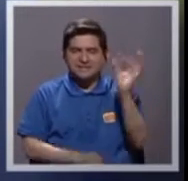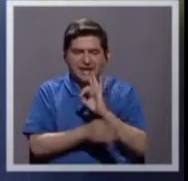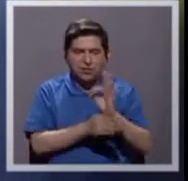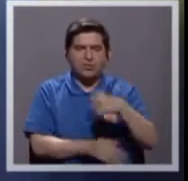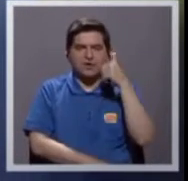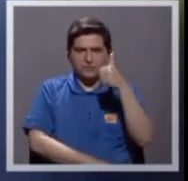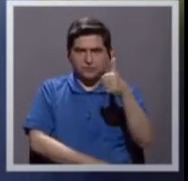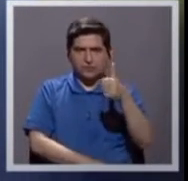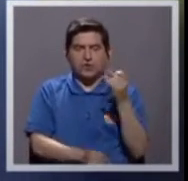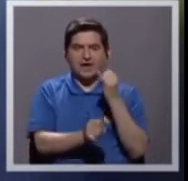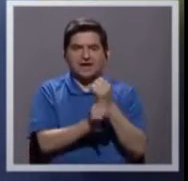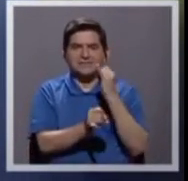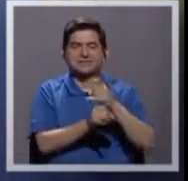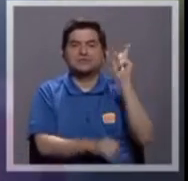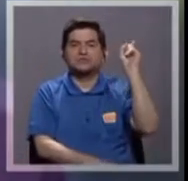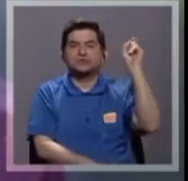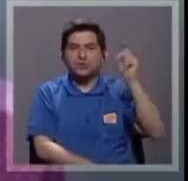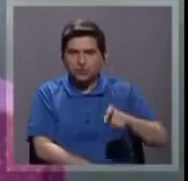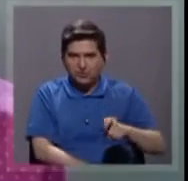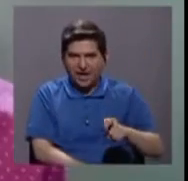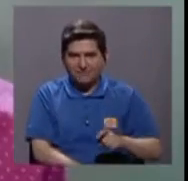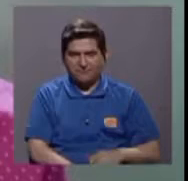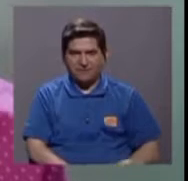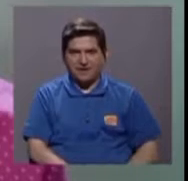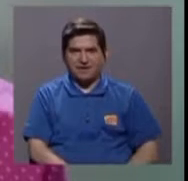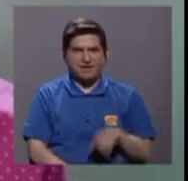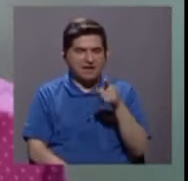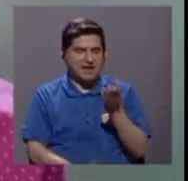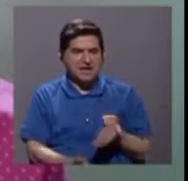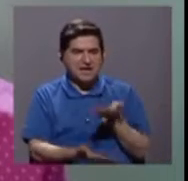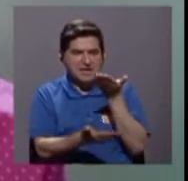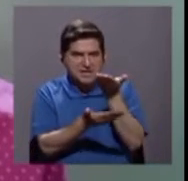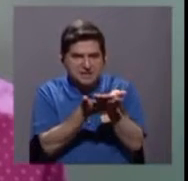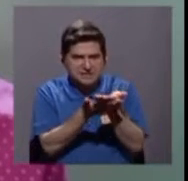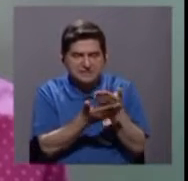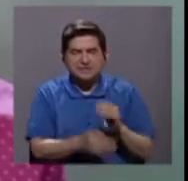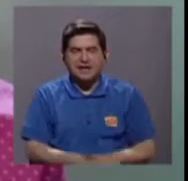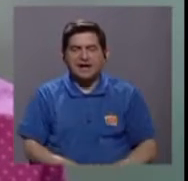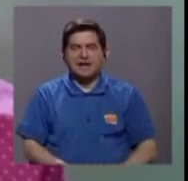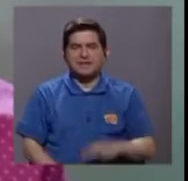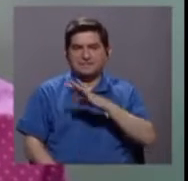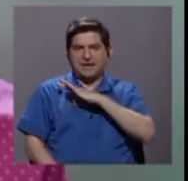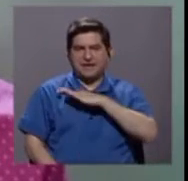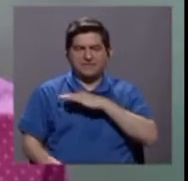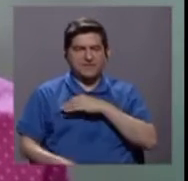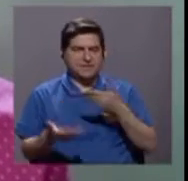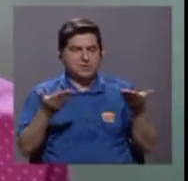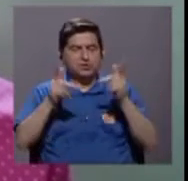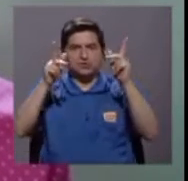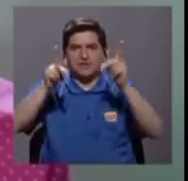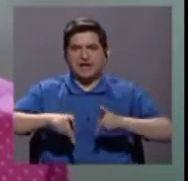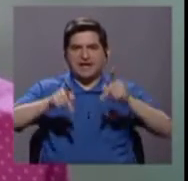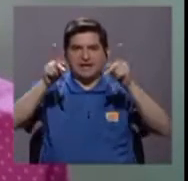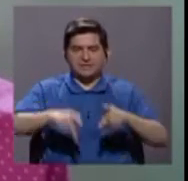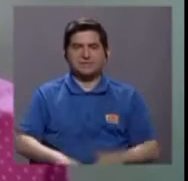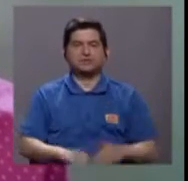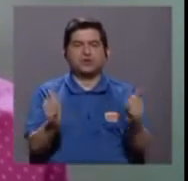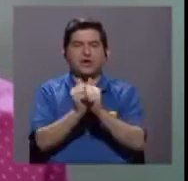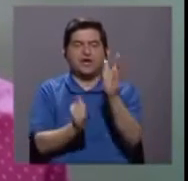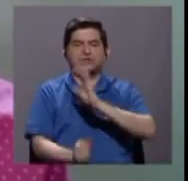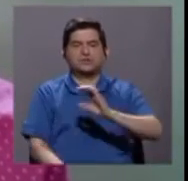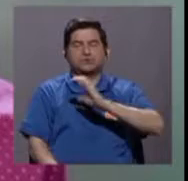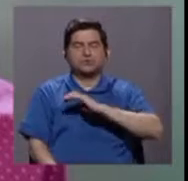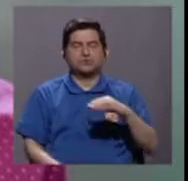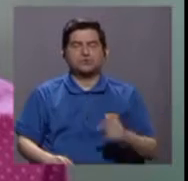que las instituciones deben brindar bienes y servicios a la ciudadanía con calidad, con